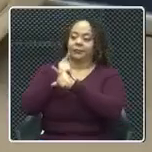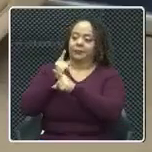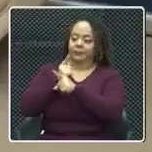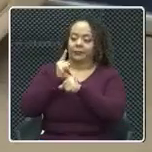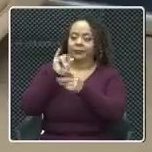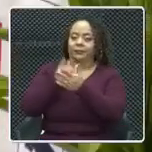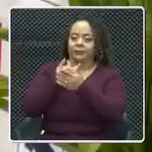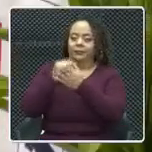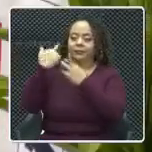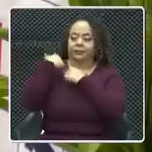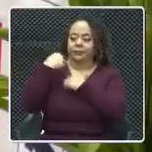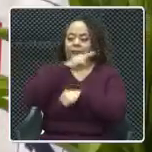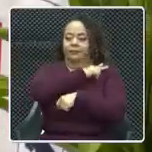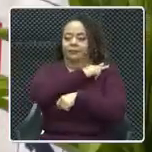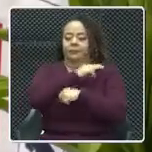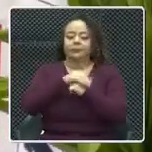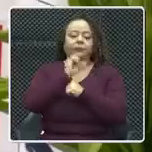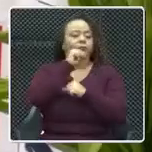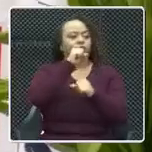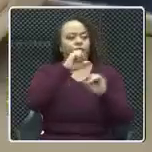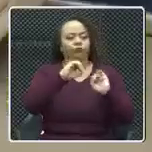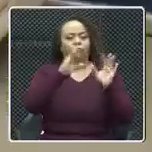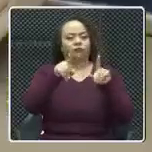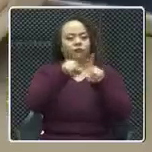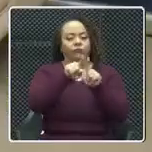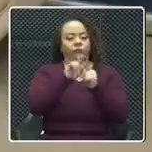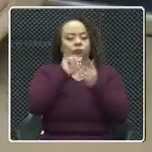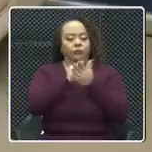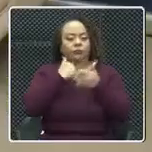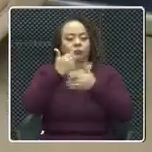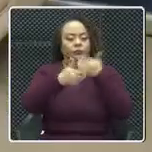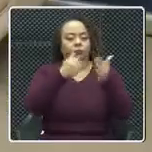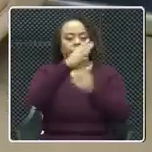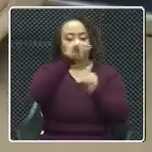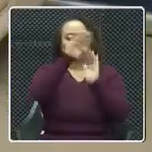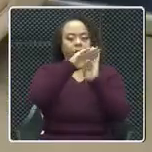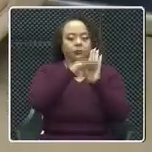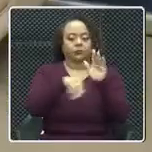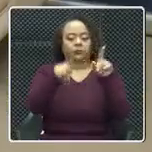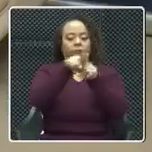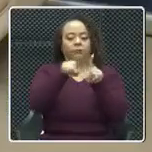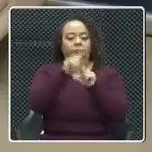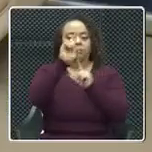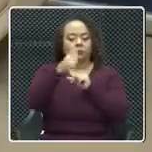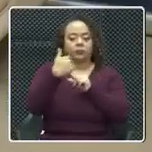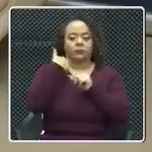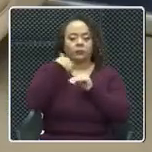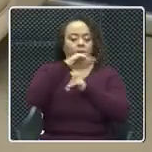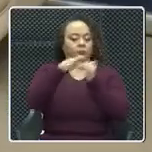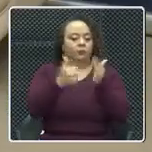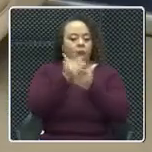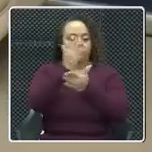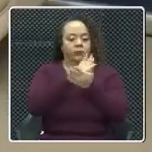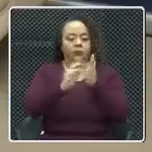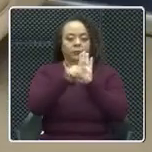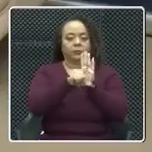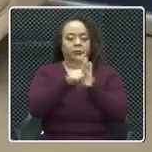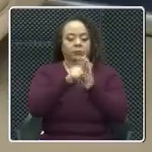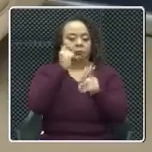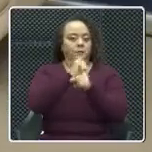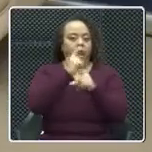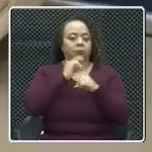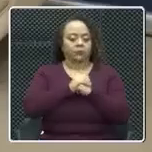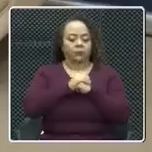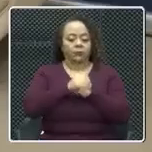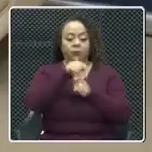responsabilidad del patrono. Claro. Además, esos procedimientos, esos protocolos también tienen que tener, ¿verdad?, todo el marco legal que corresponde.